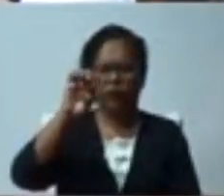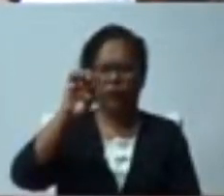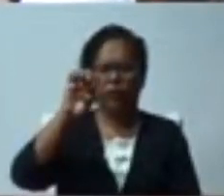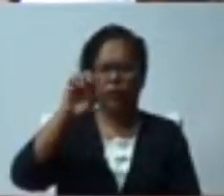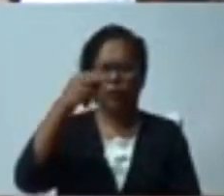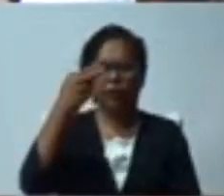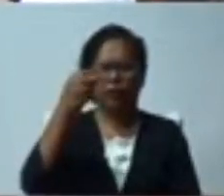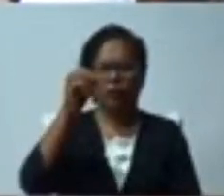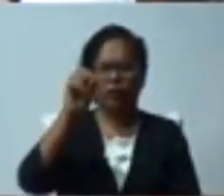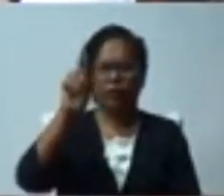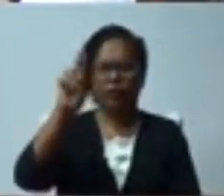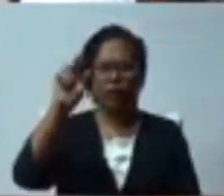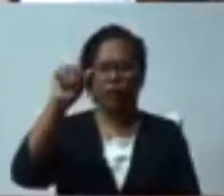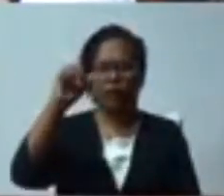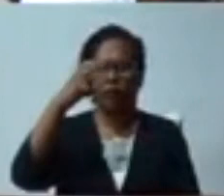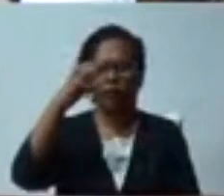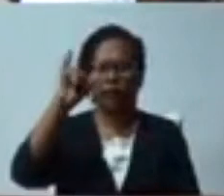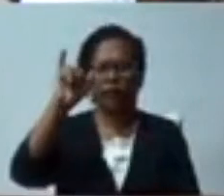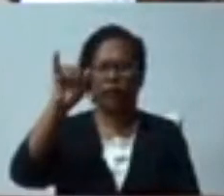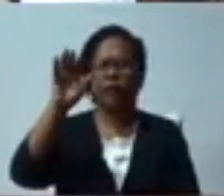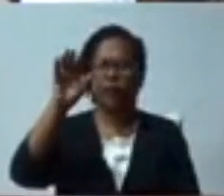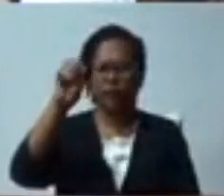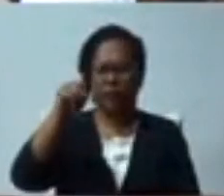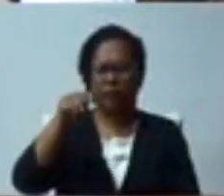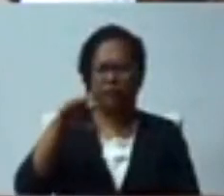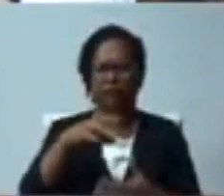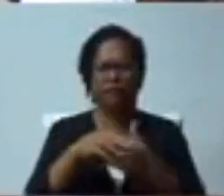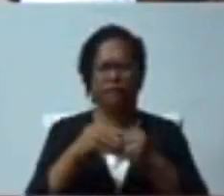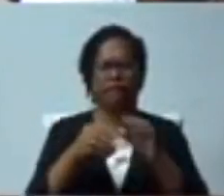que no tengo ninguna duda,